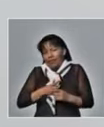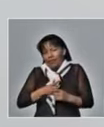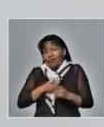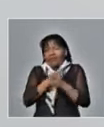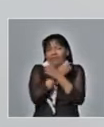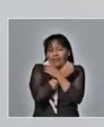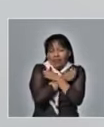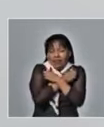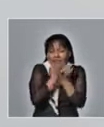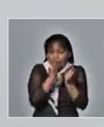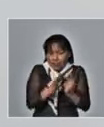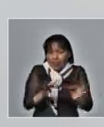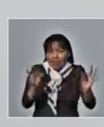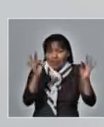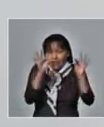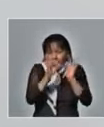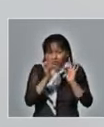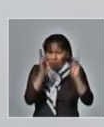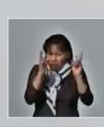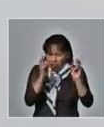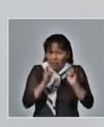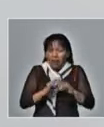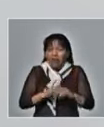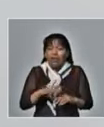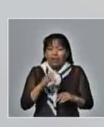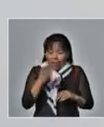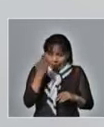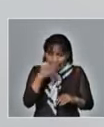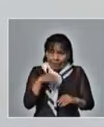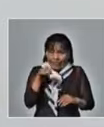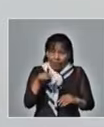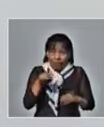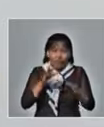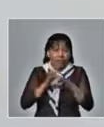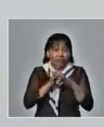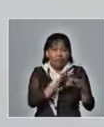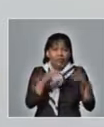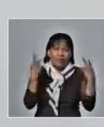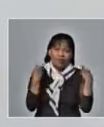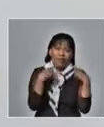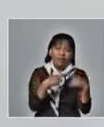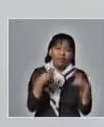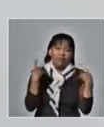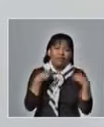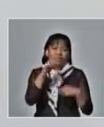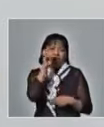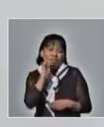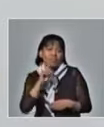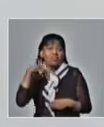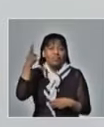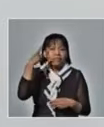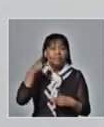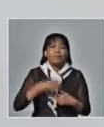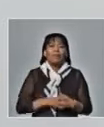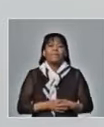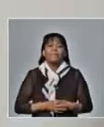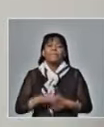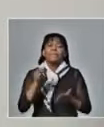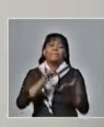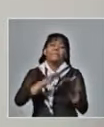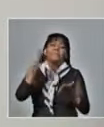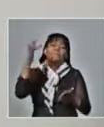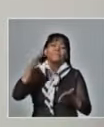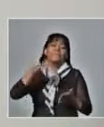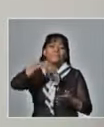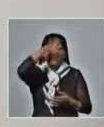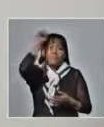educación. Y sé que para eso contamos con ustedes, nuestros aliados, las maestras y los maestros de Puebla. Gracias,